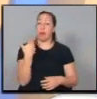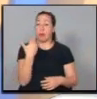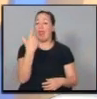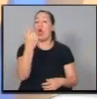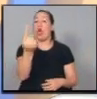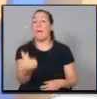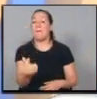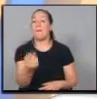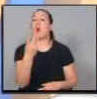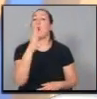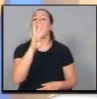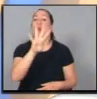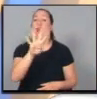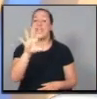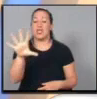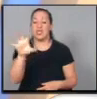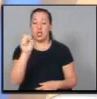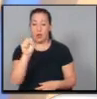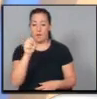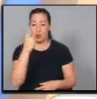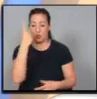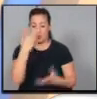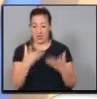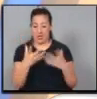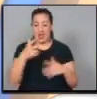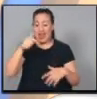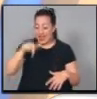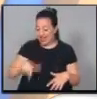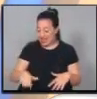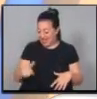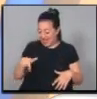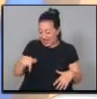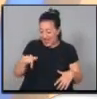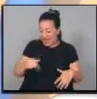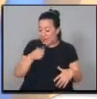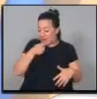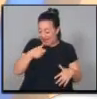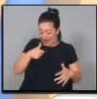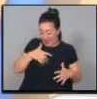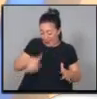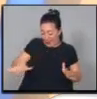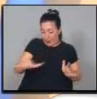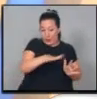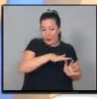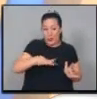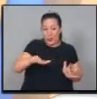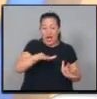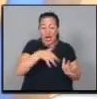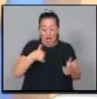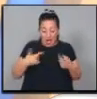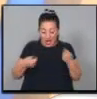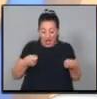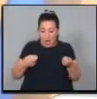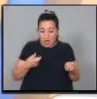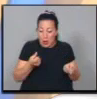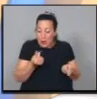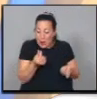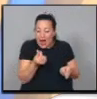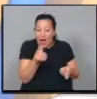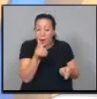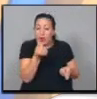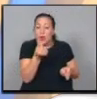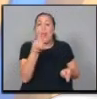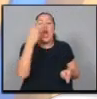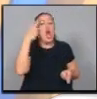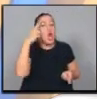encontrar a 45 pesos el kilo. Y en la puerta de tu casa, en la esquina, a la vuelta, en la verdulería del barrio, 90